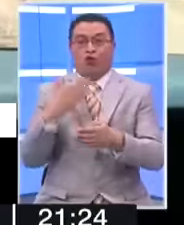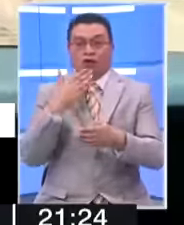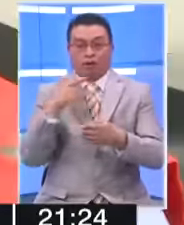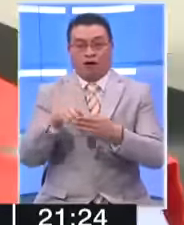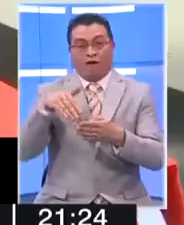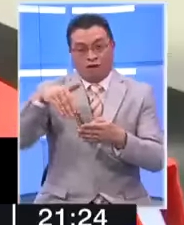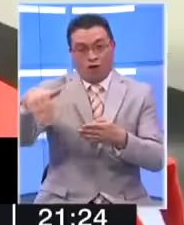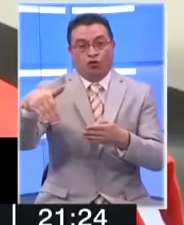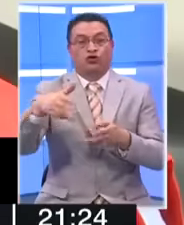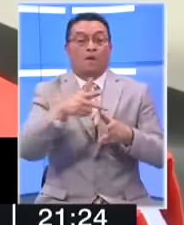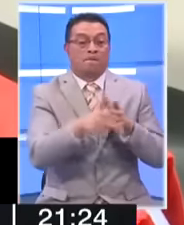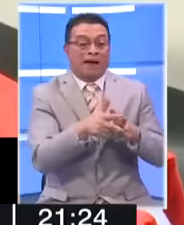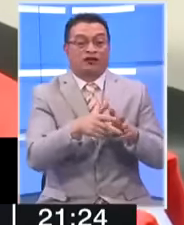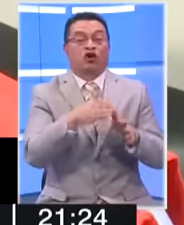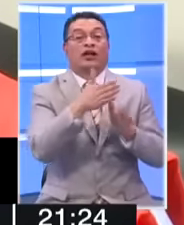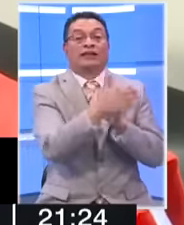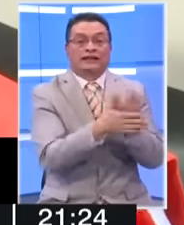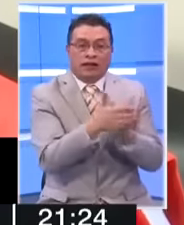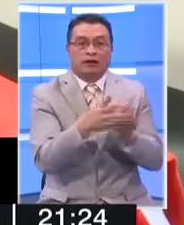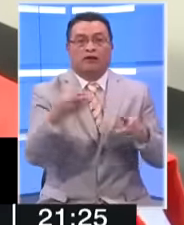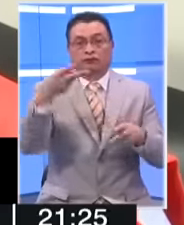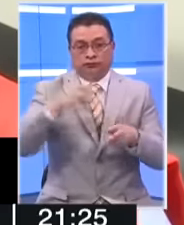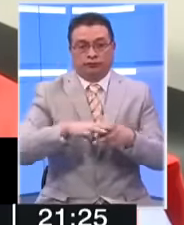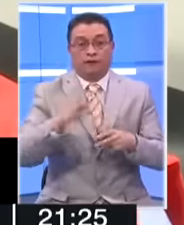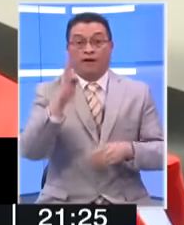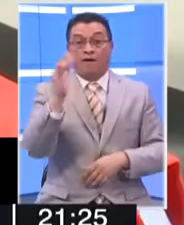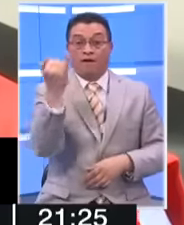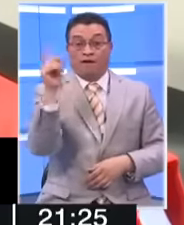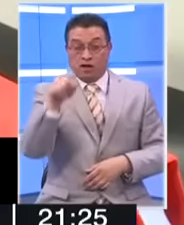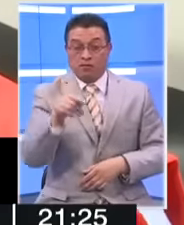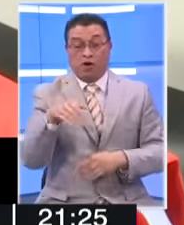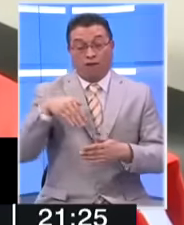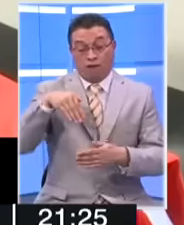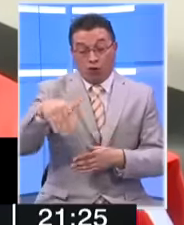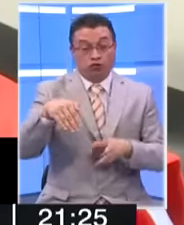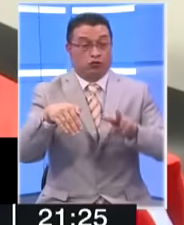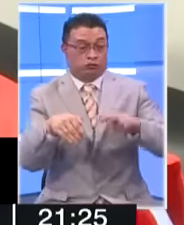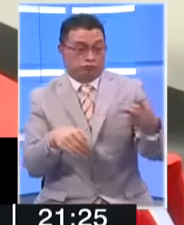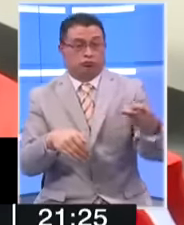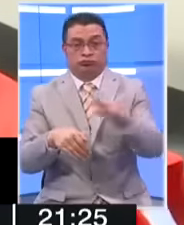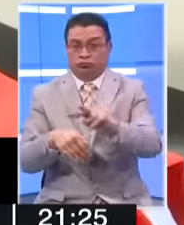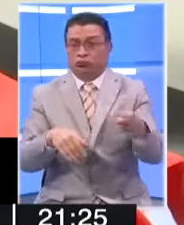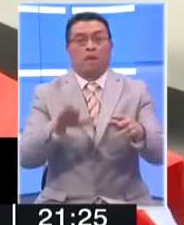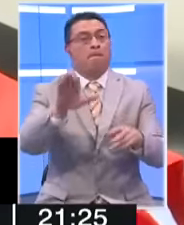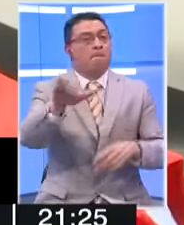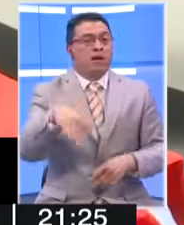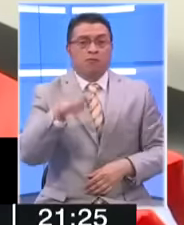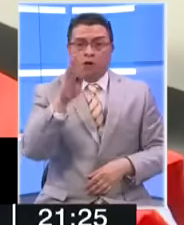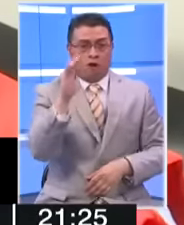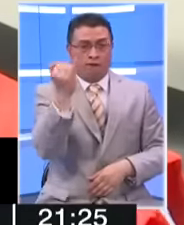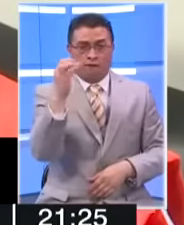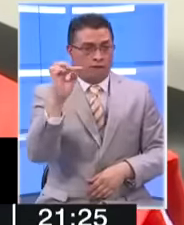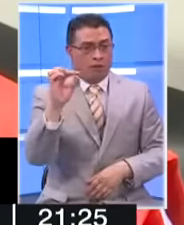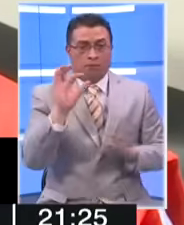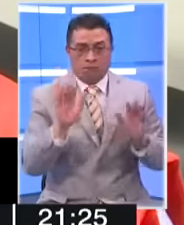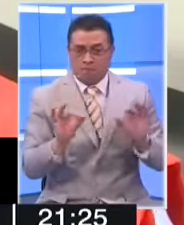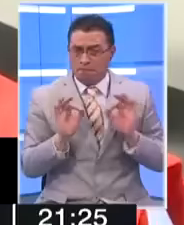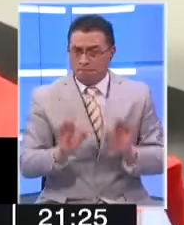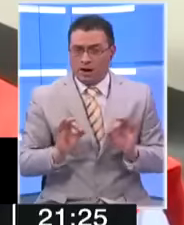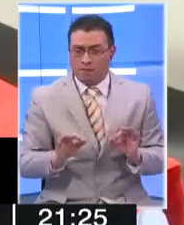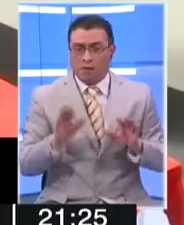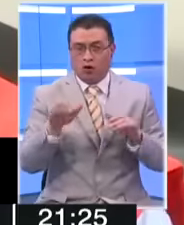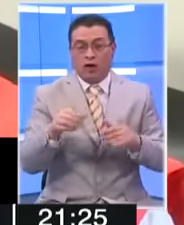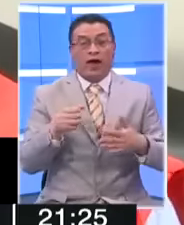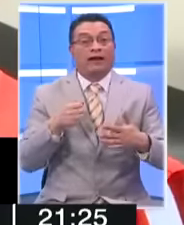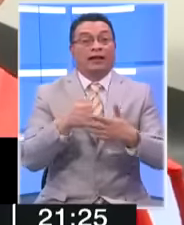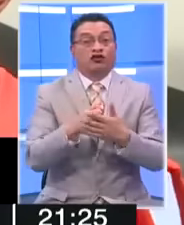intermodal. Con la misma tarjeta VIP van a poder cambiarse el bus, al metro, al tren, y el tren, este servicio entre Estación Central